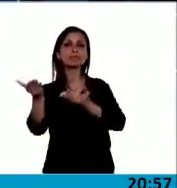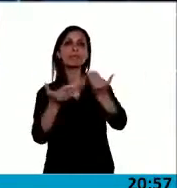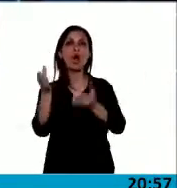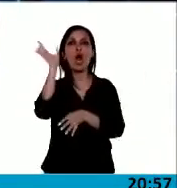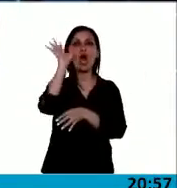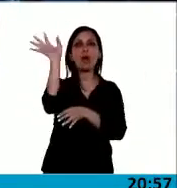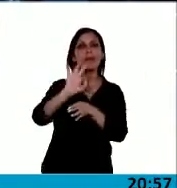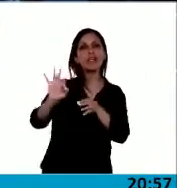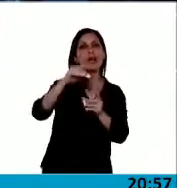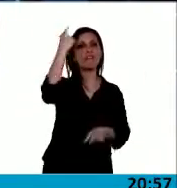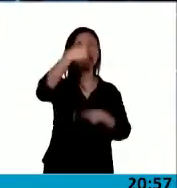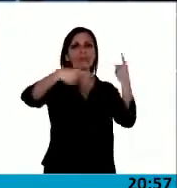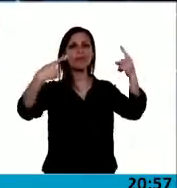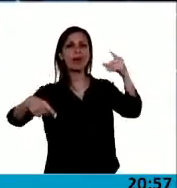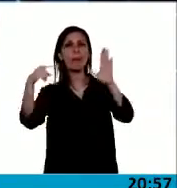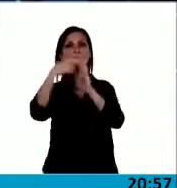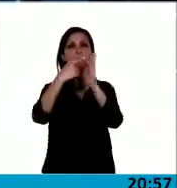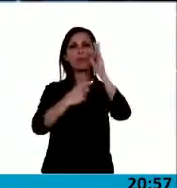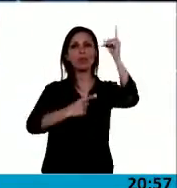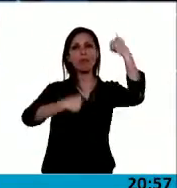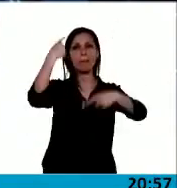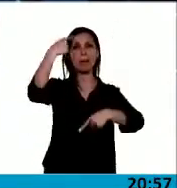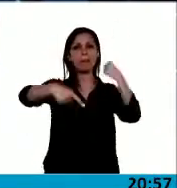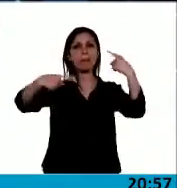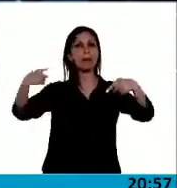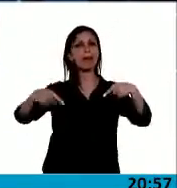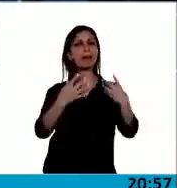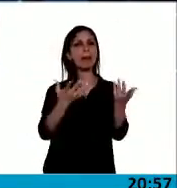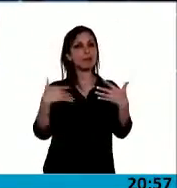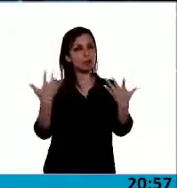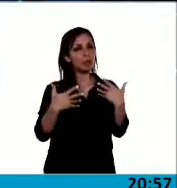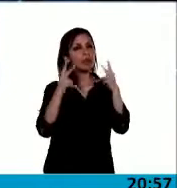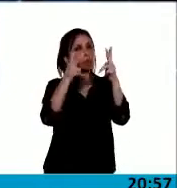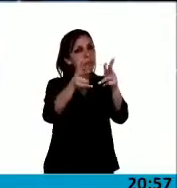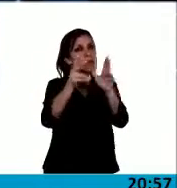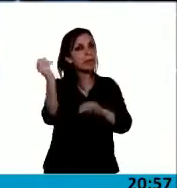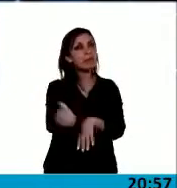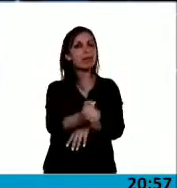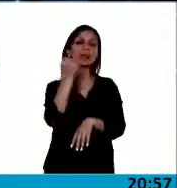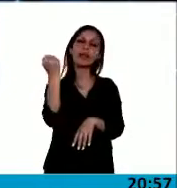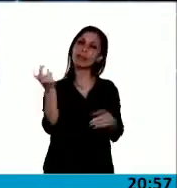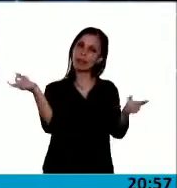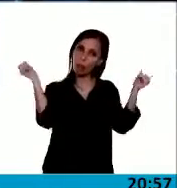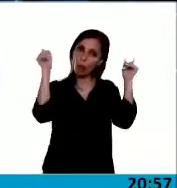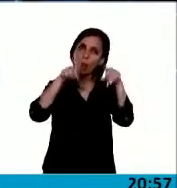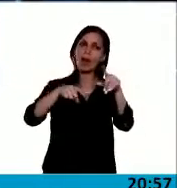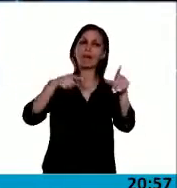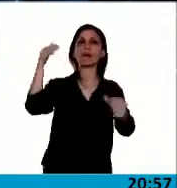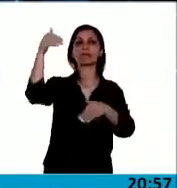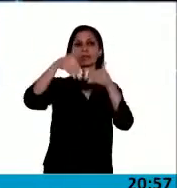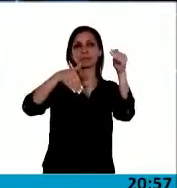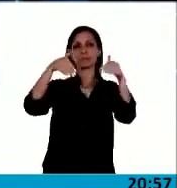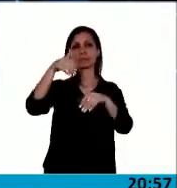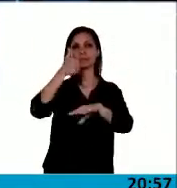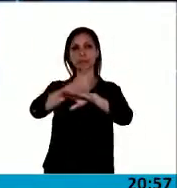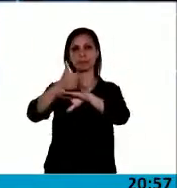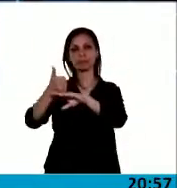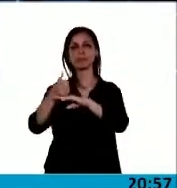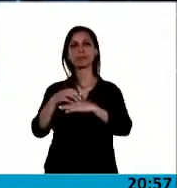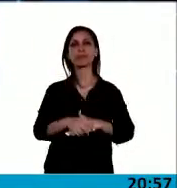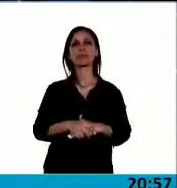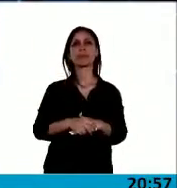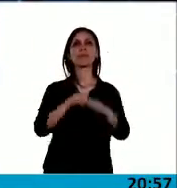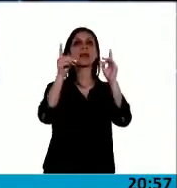opiniones, contrapuntos. Por eso digo que es muy importante que podamos volver a la presencialidad. Y además, señor presidente, creo